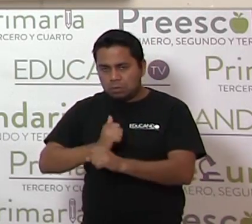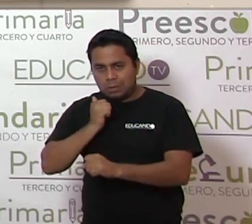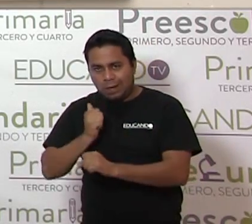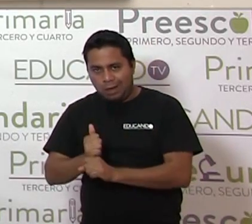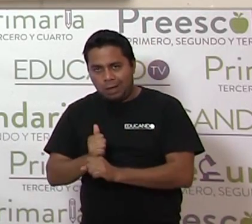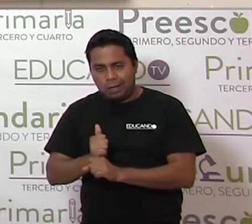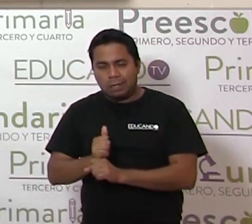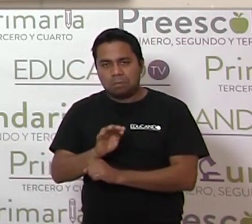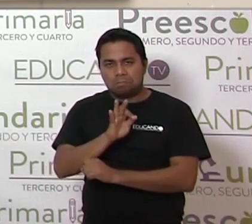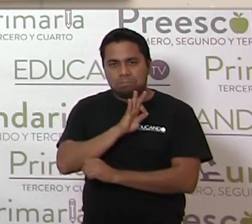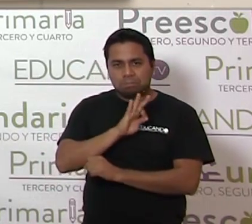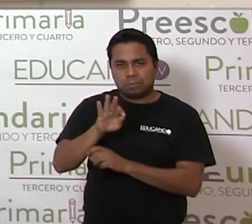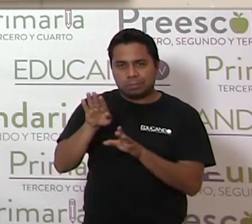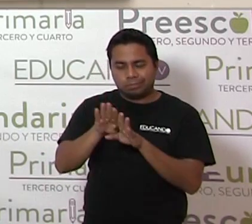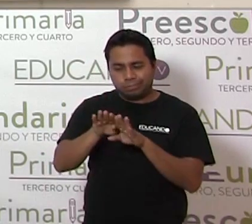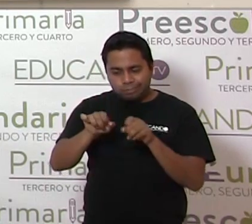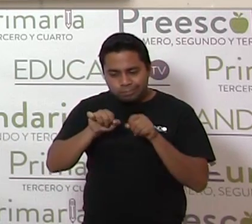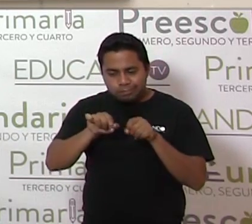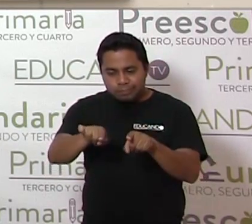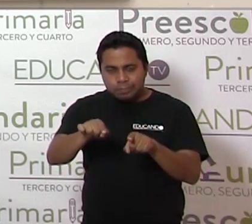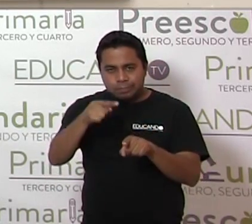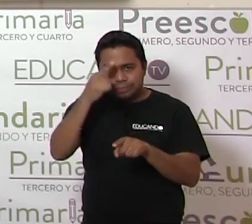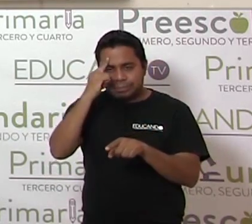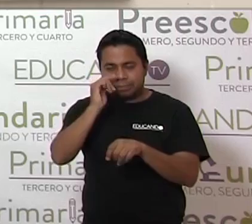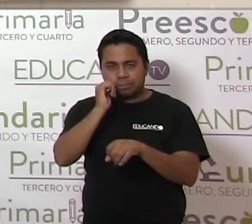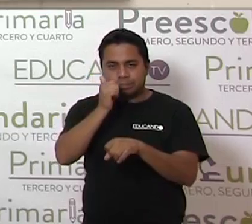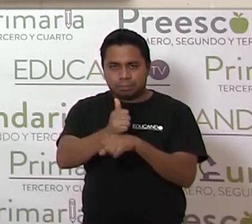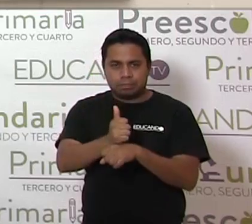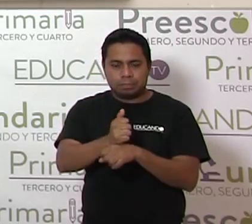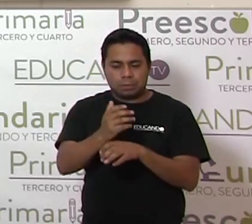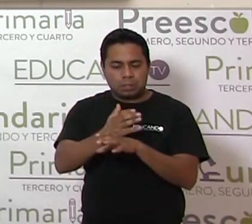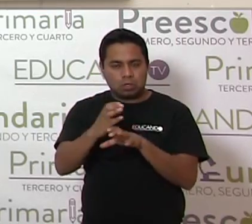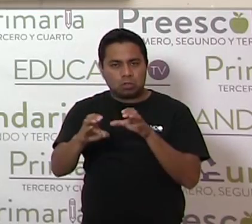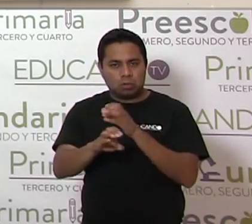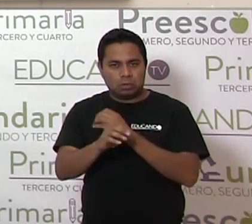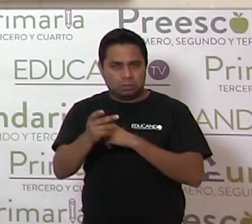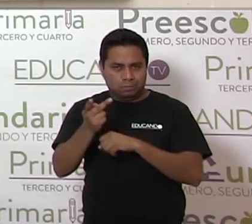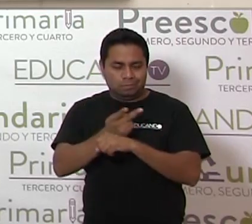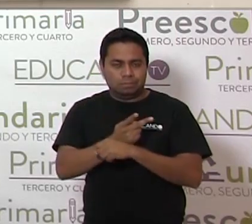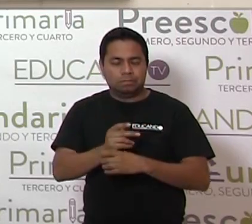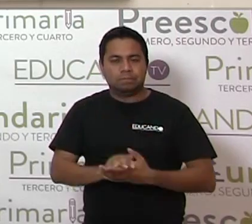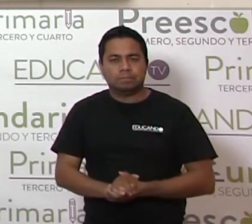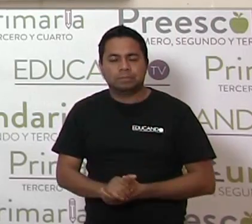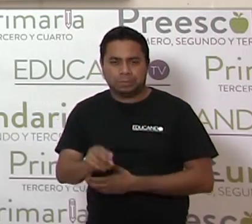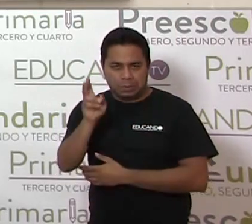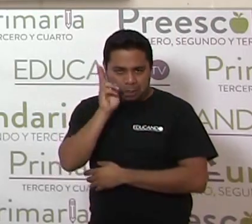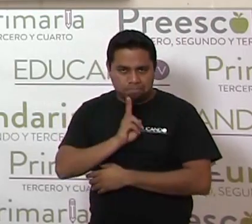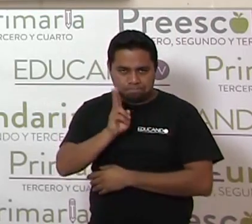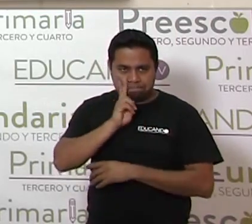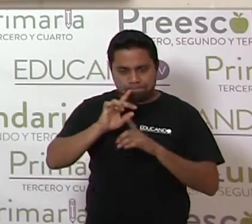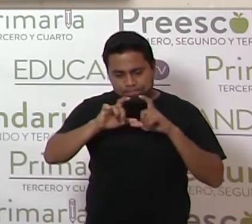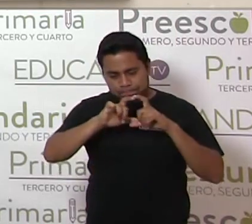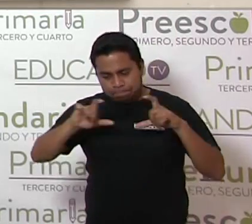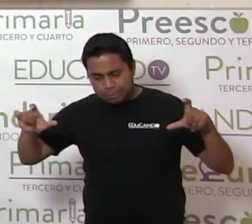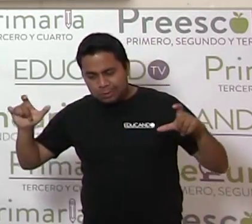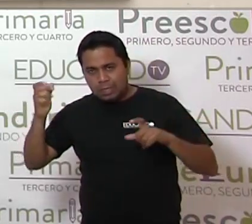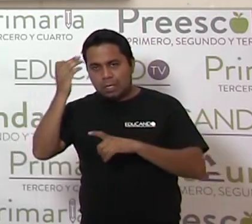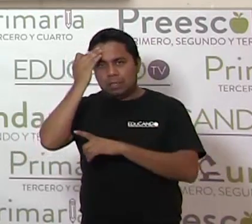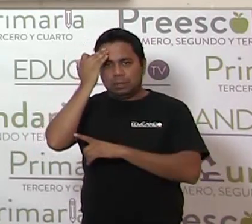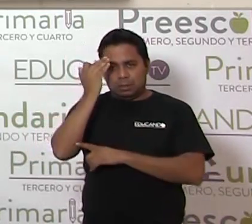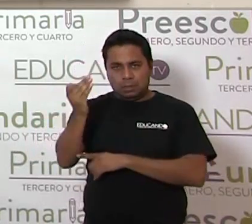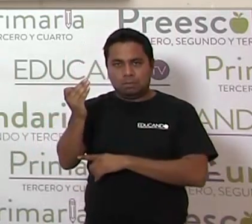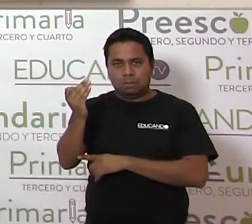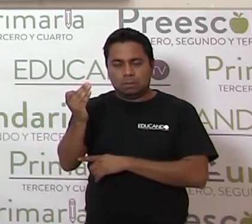poder enjuiciar dicho acontecimiento. Vamos a ver, en nuestra línea del tiempo, vamos